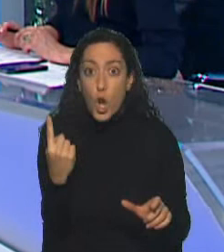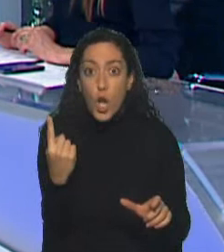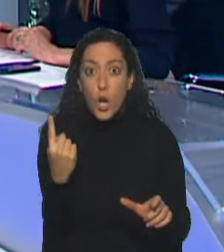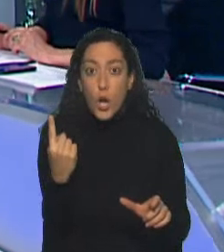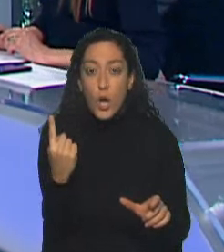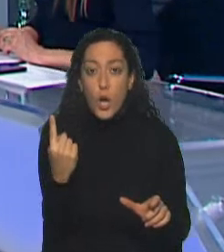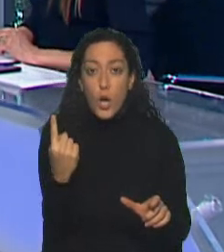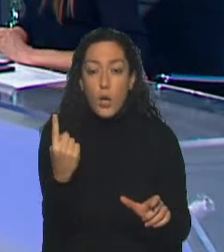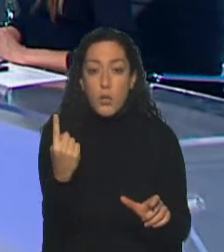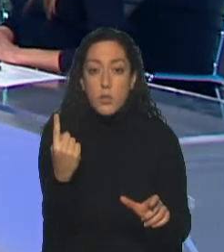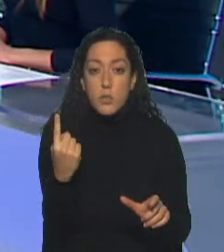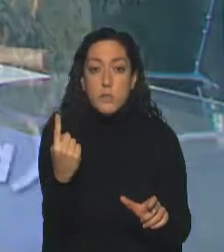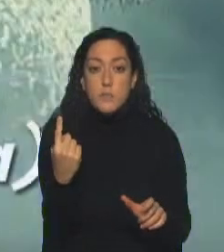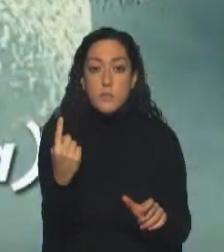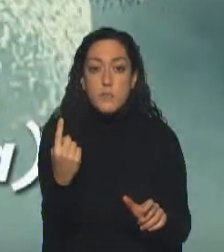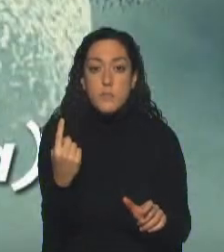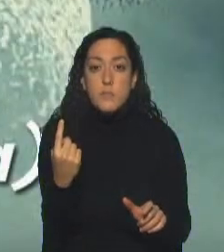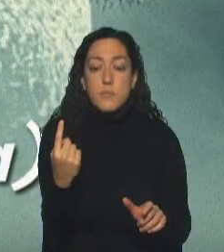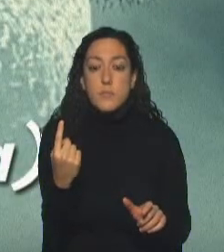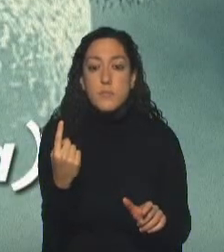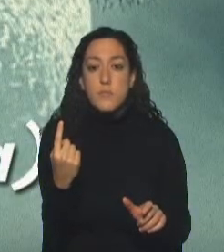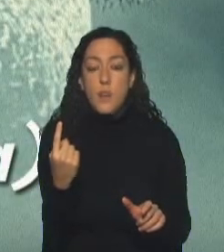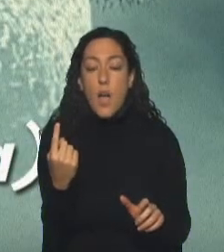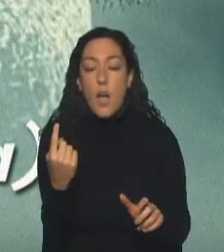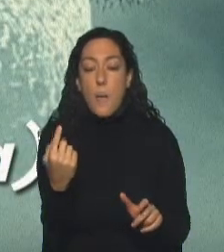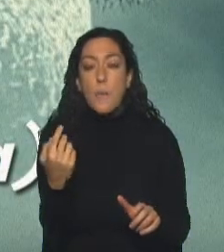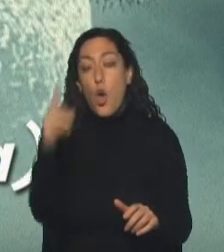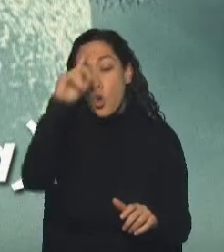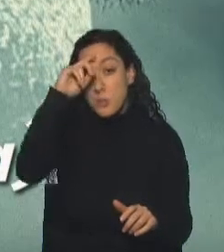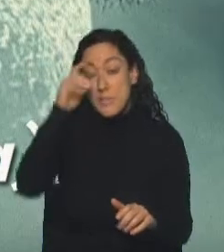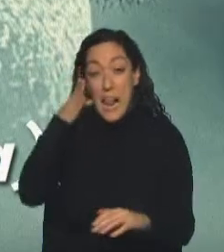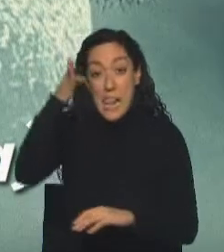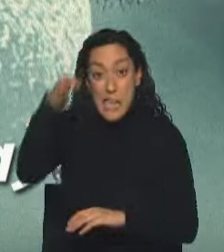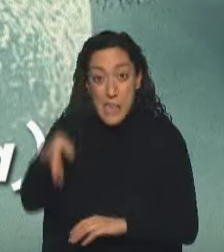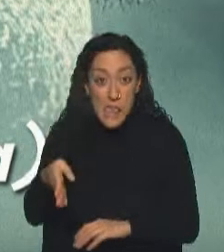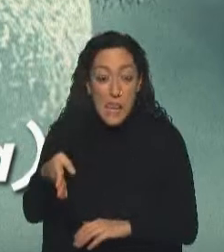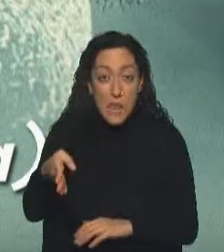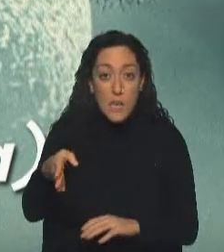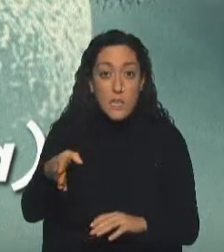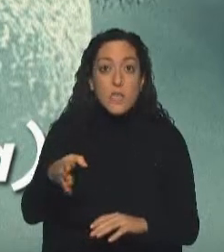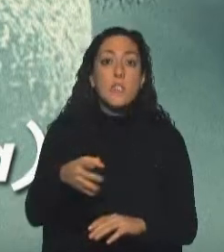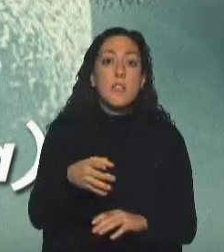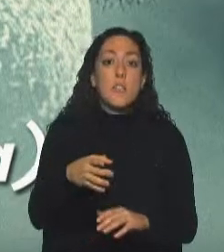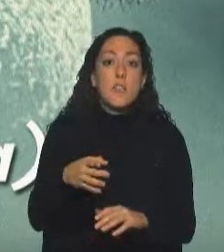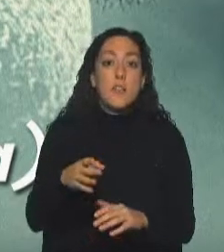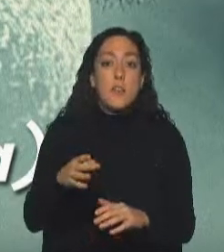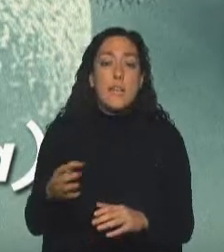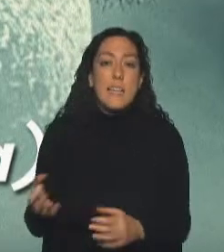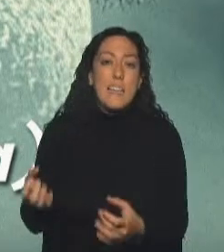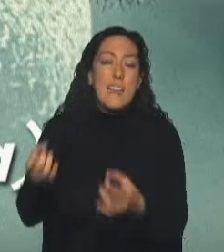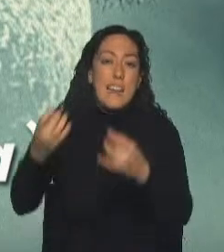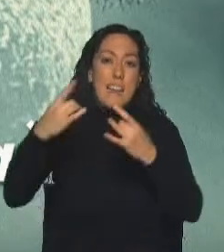que tiene que estar en el hospital tiene que estar hospitalizado adquiere una infección